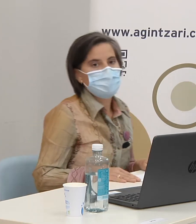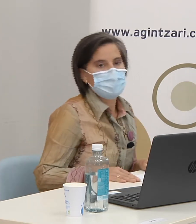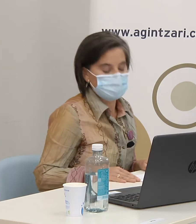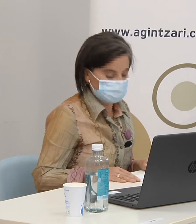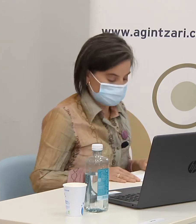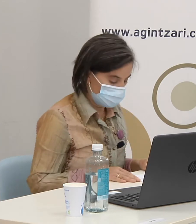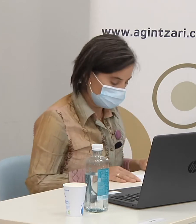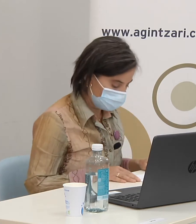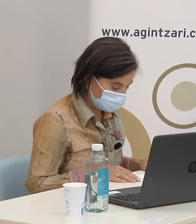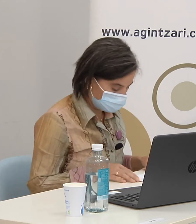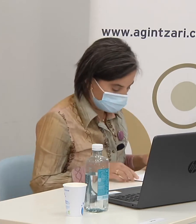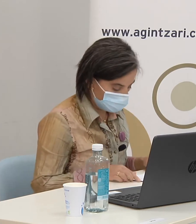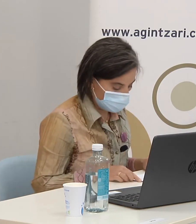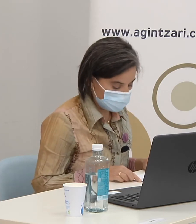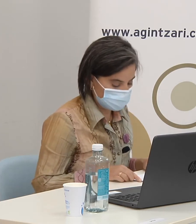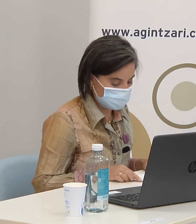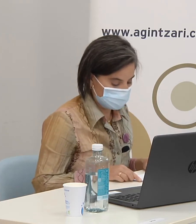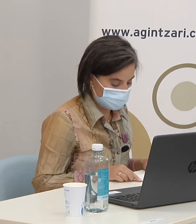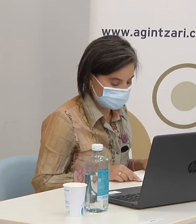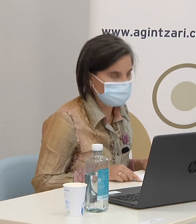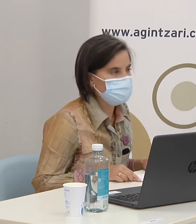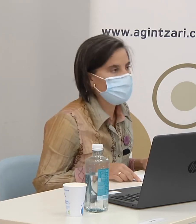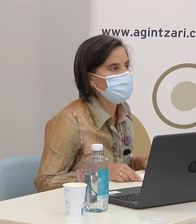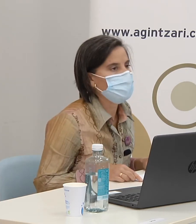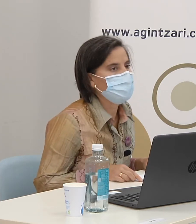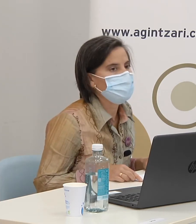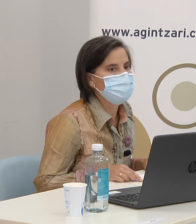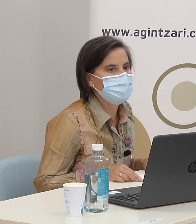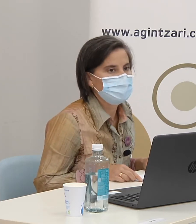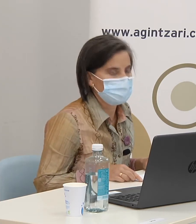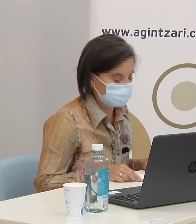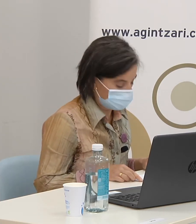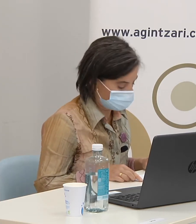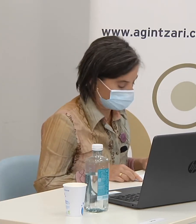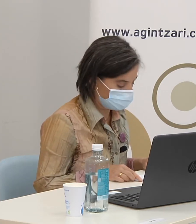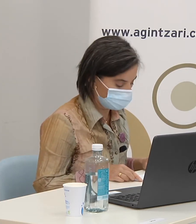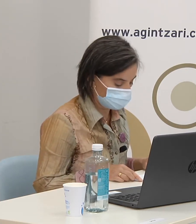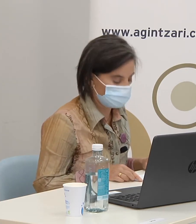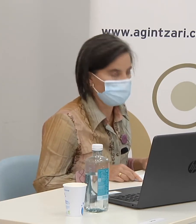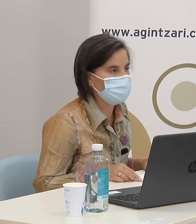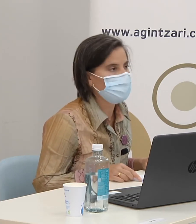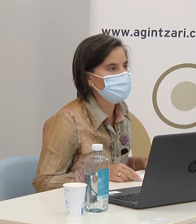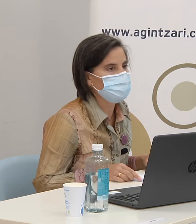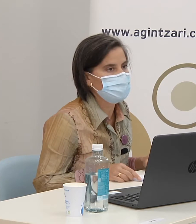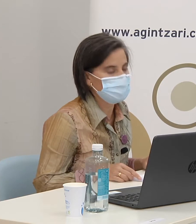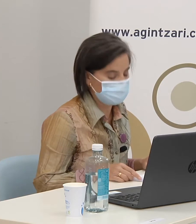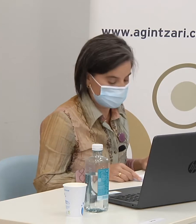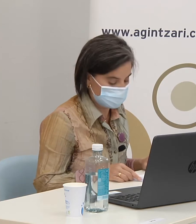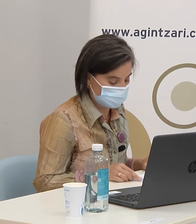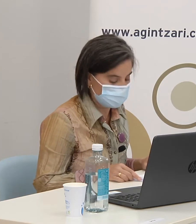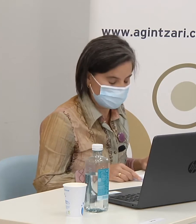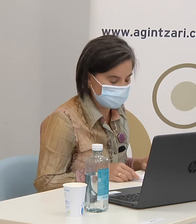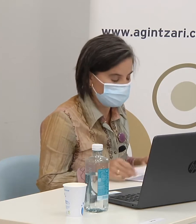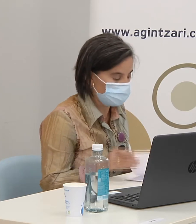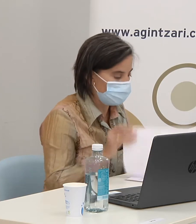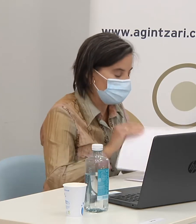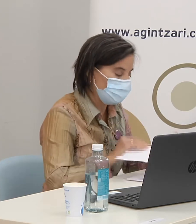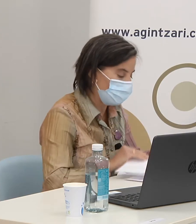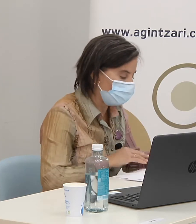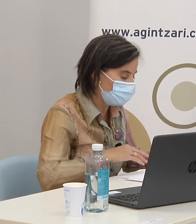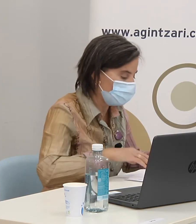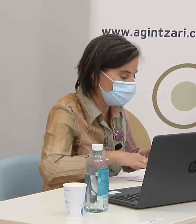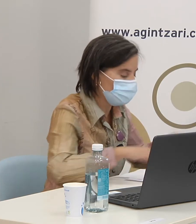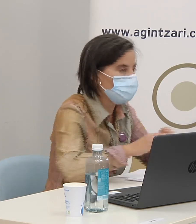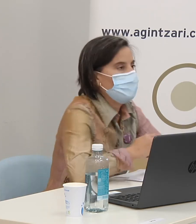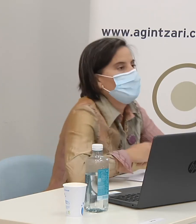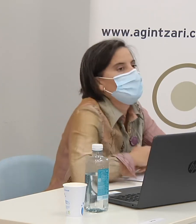pueda poner en contacto con Satevi, puede acceder a través de la página web del Departamento de Igualdad, Justicia y Políticas Sociales